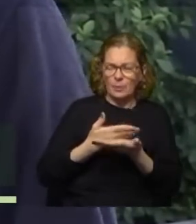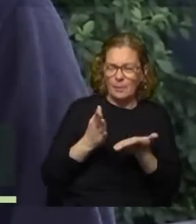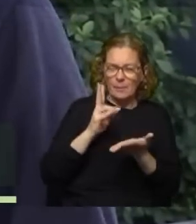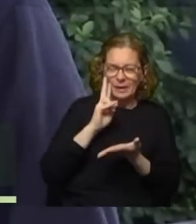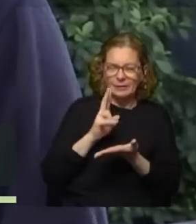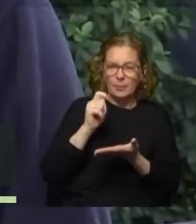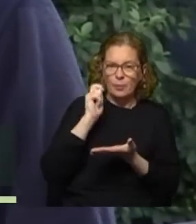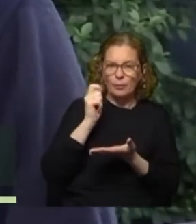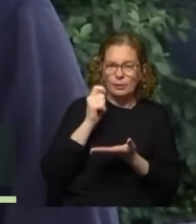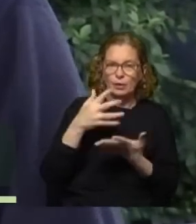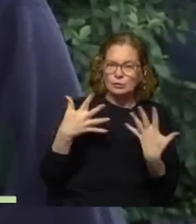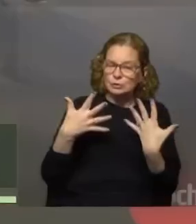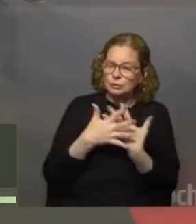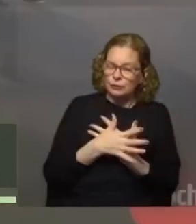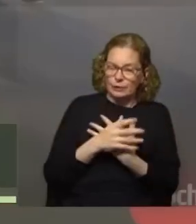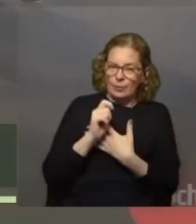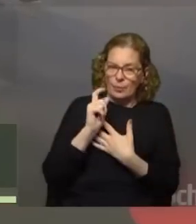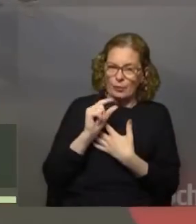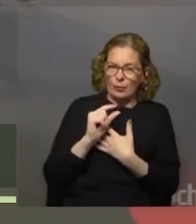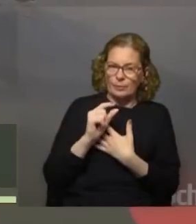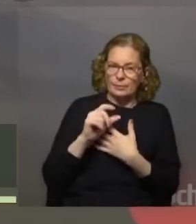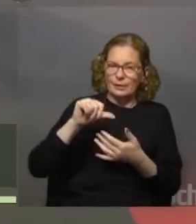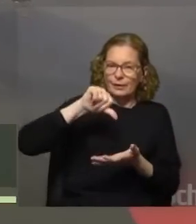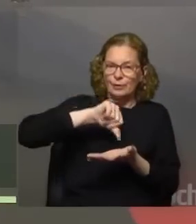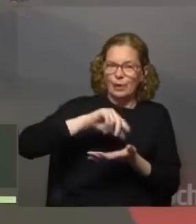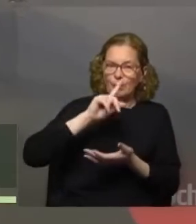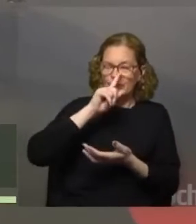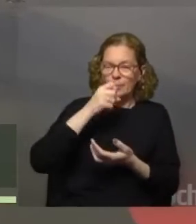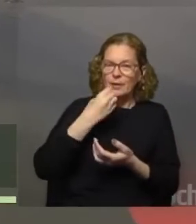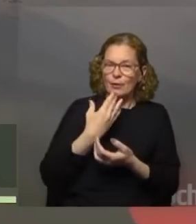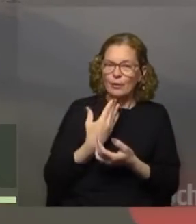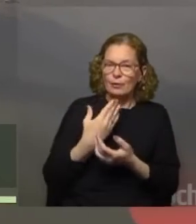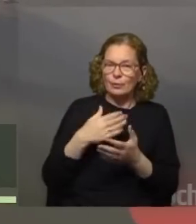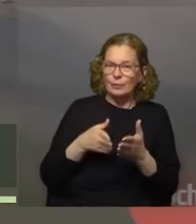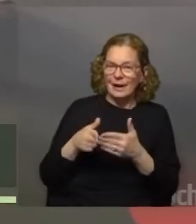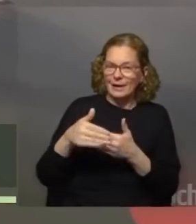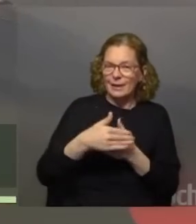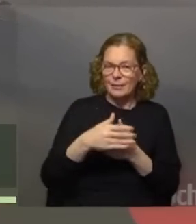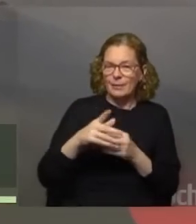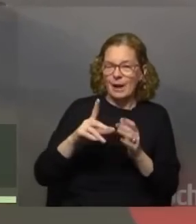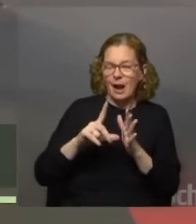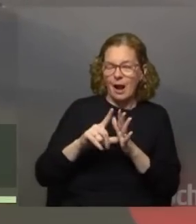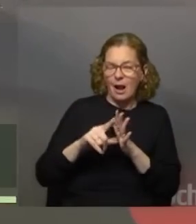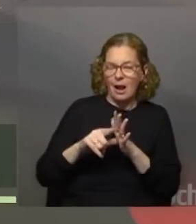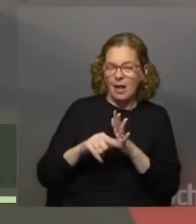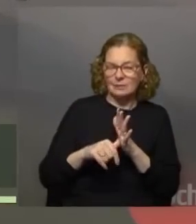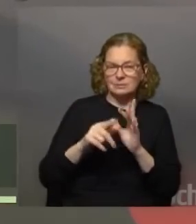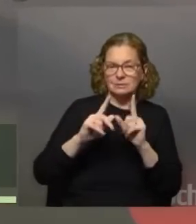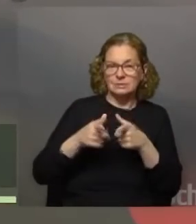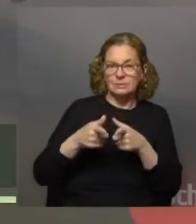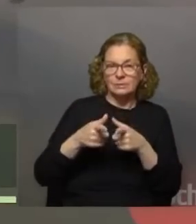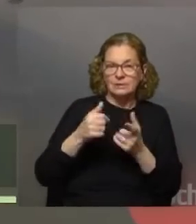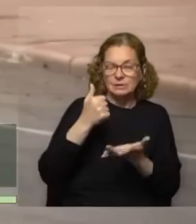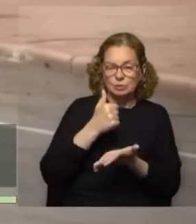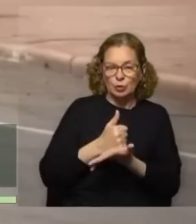de espacio público sufre un poco para una ciudad como Montevideo sería mejor tener una rambla que fuera más lenta y que tuviera